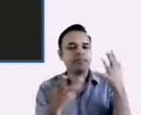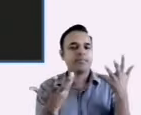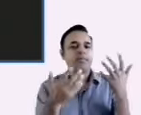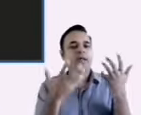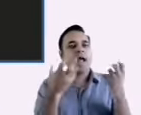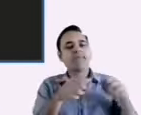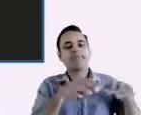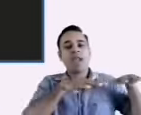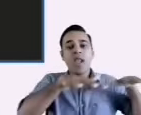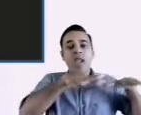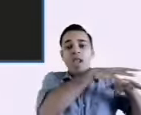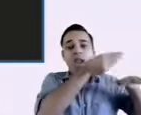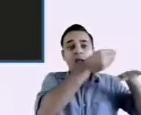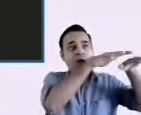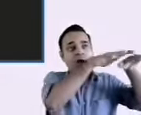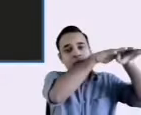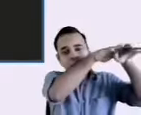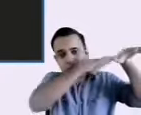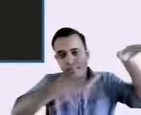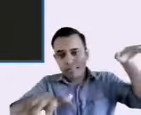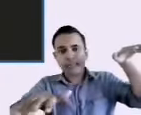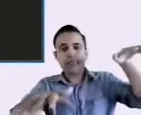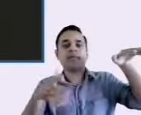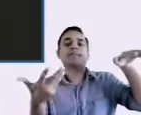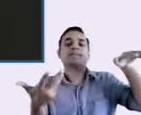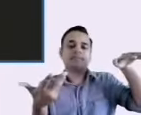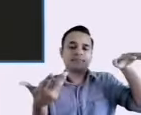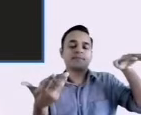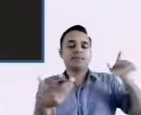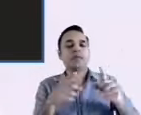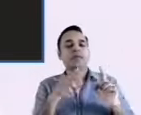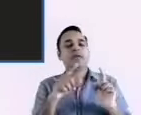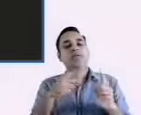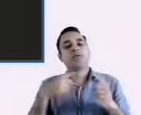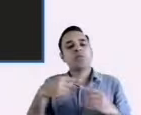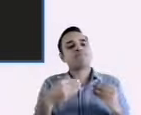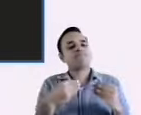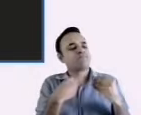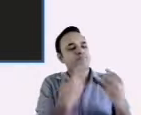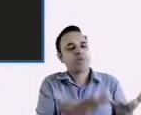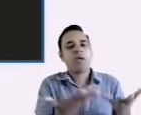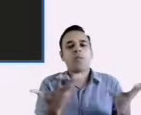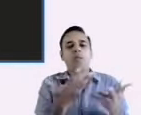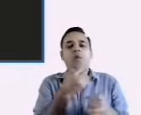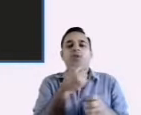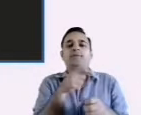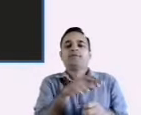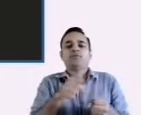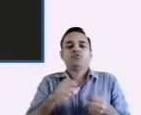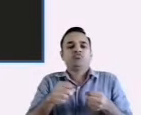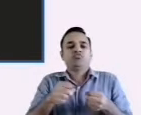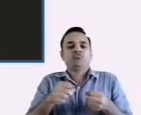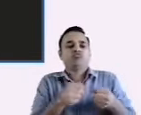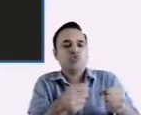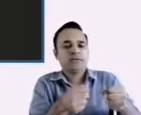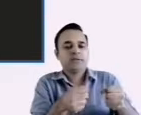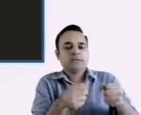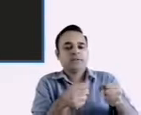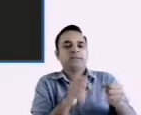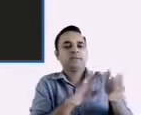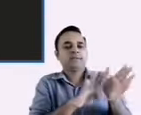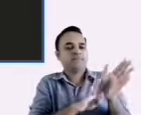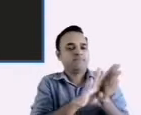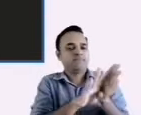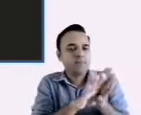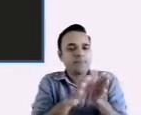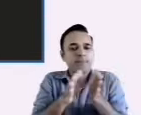y por último estamos trabajando ya que lo tenemos a don fabio lópez tratando de conectarse